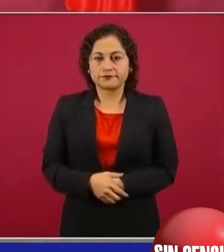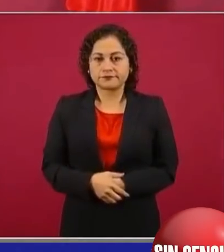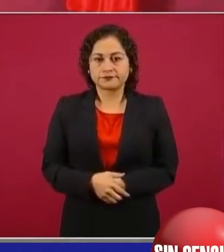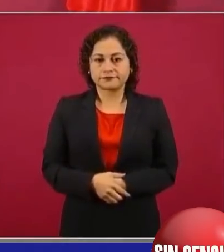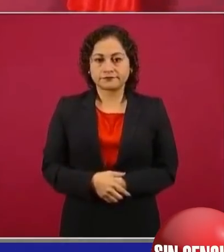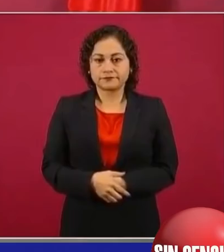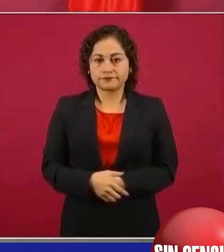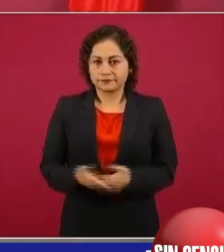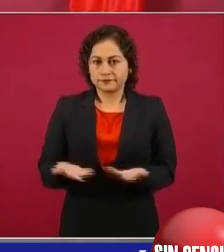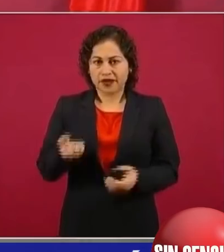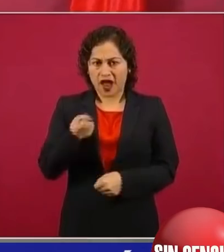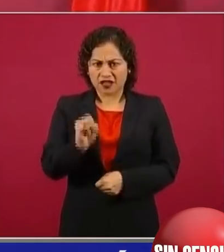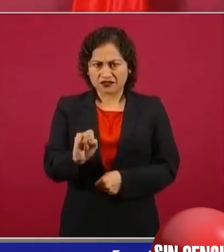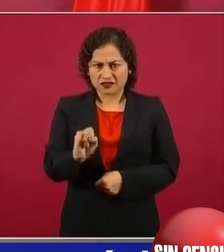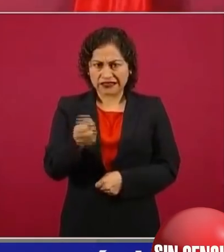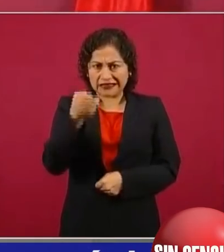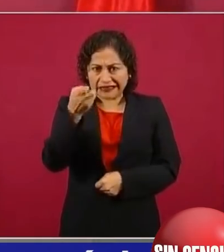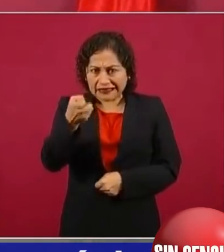Así está.